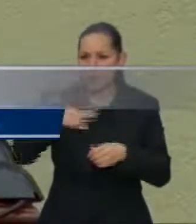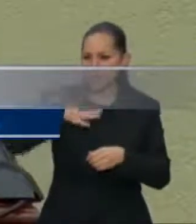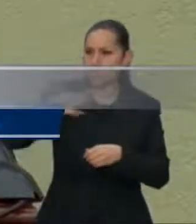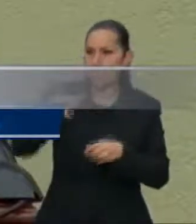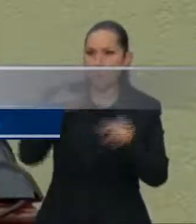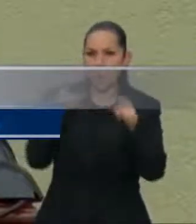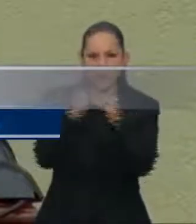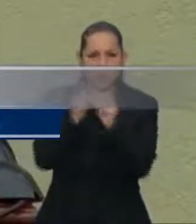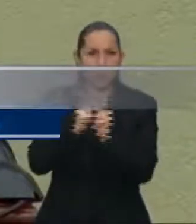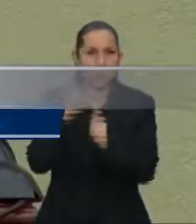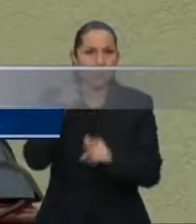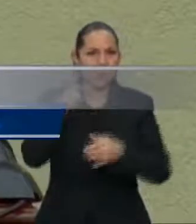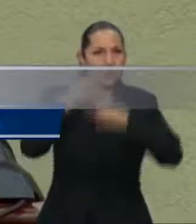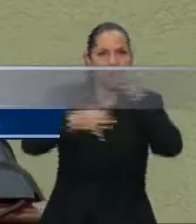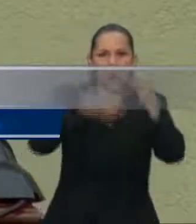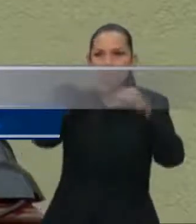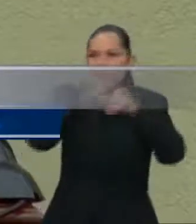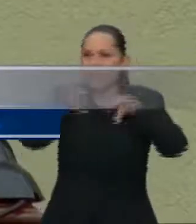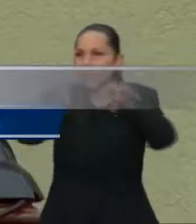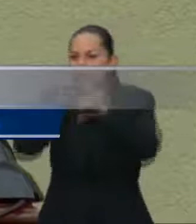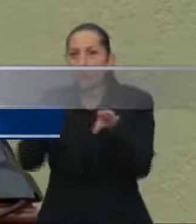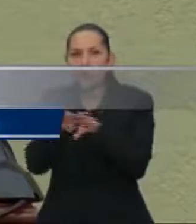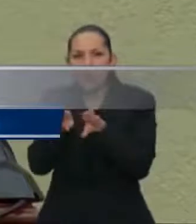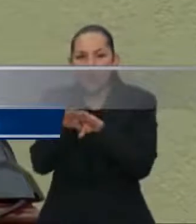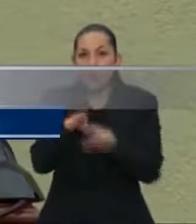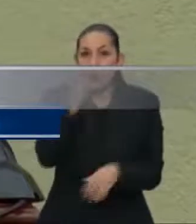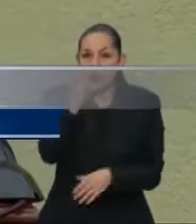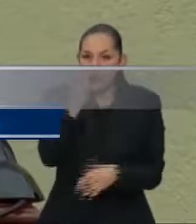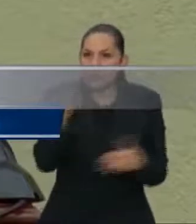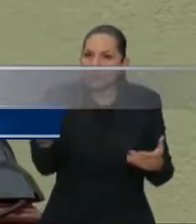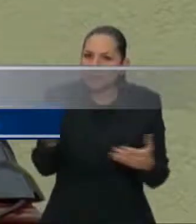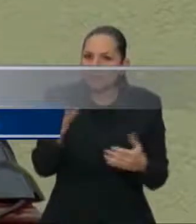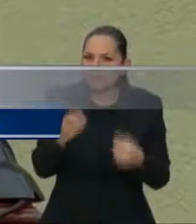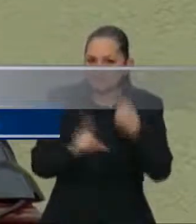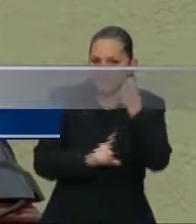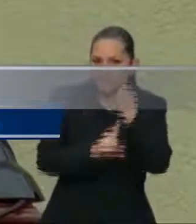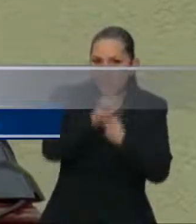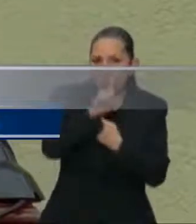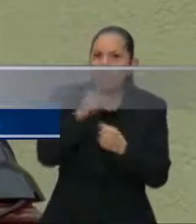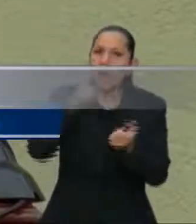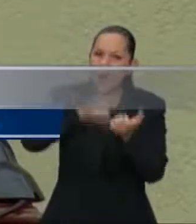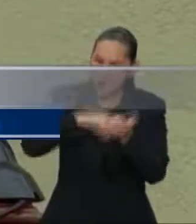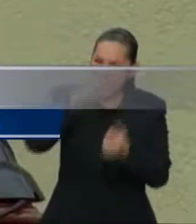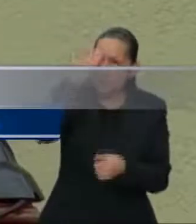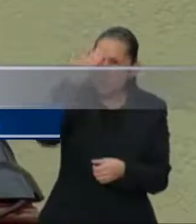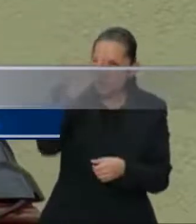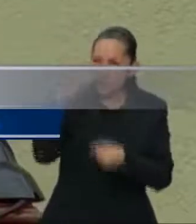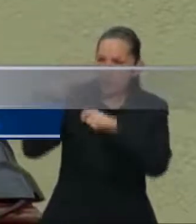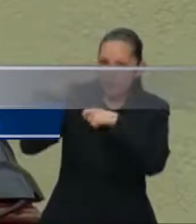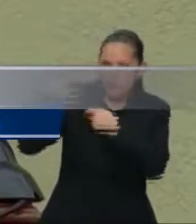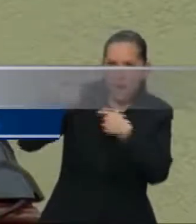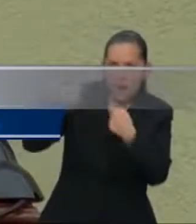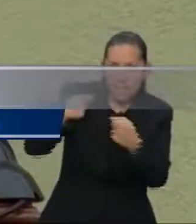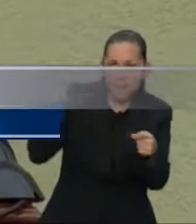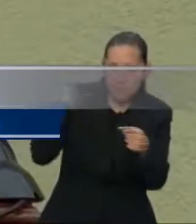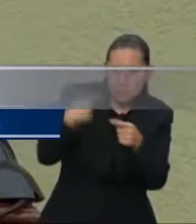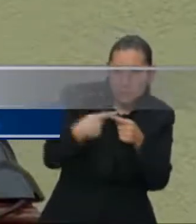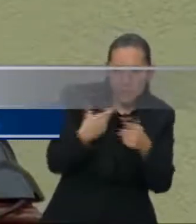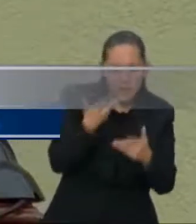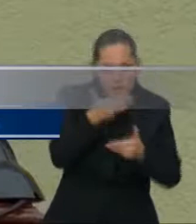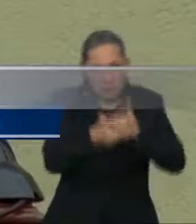que se adicionaron a los problemas que se adicionaron a los problemas estructurales que empeñan el desarrollo nacional y la cco y